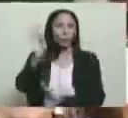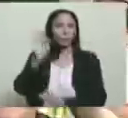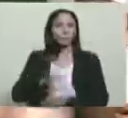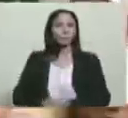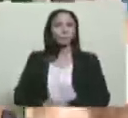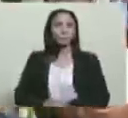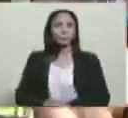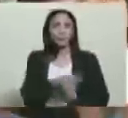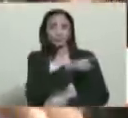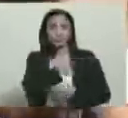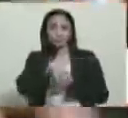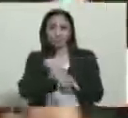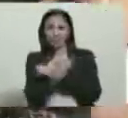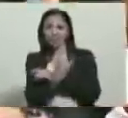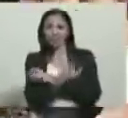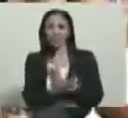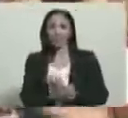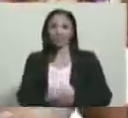Vende patria.